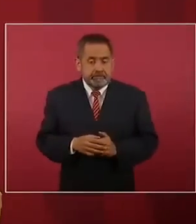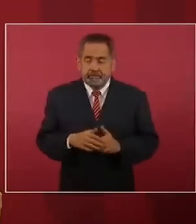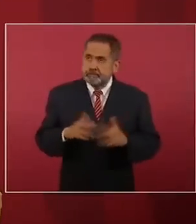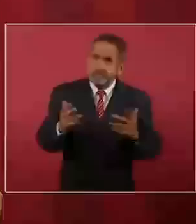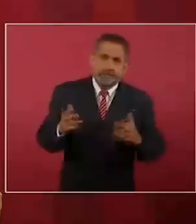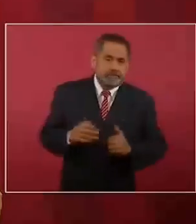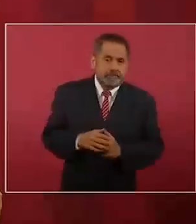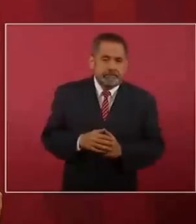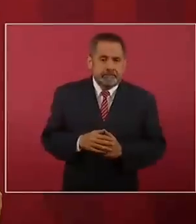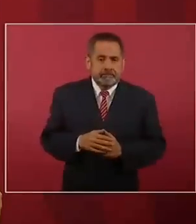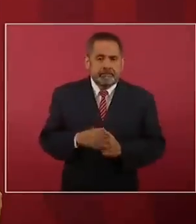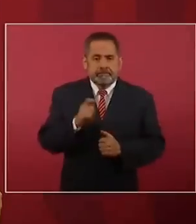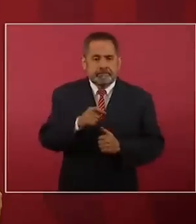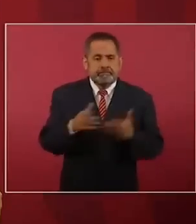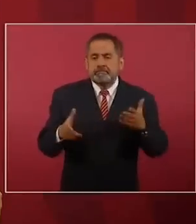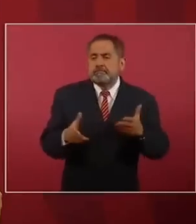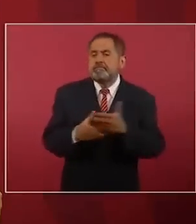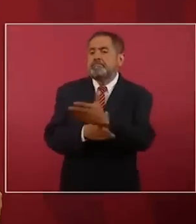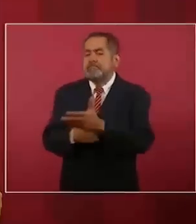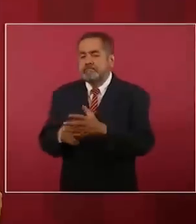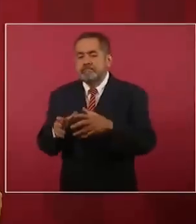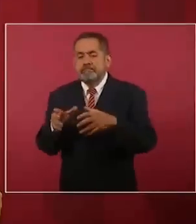entonces sí es una invasión